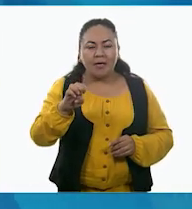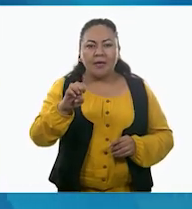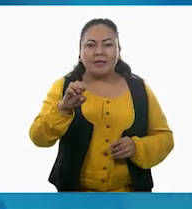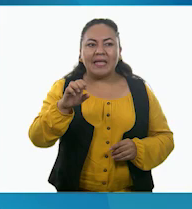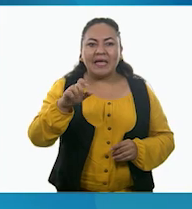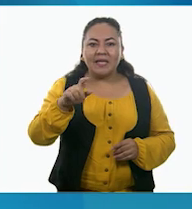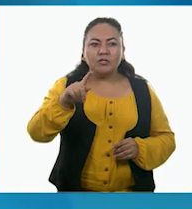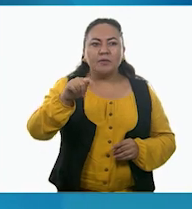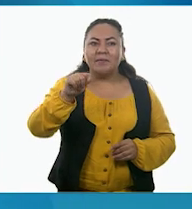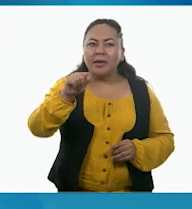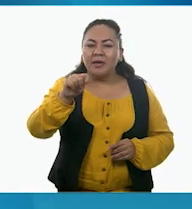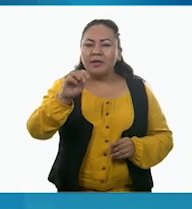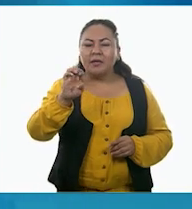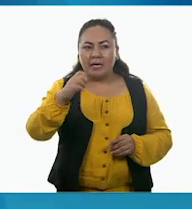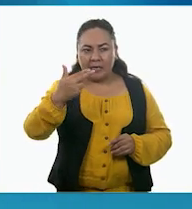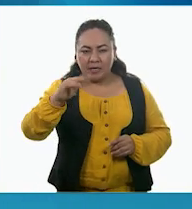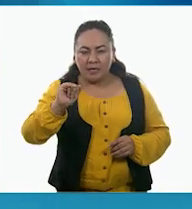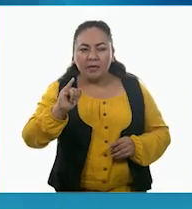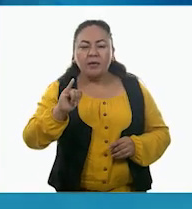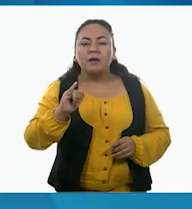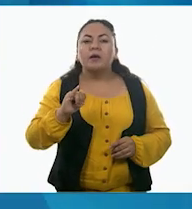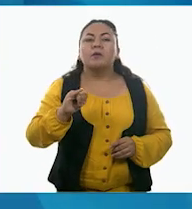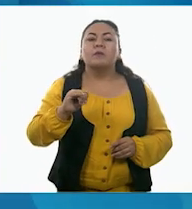egi, nawi,